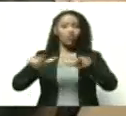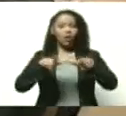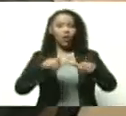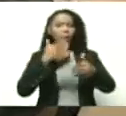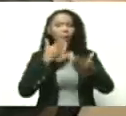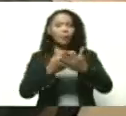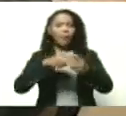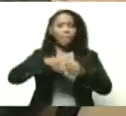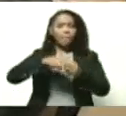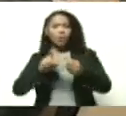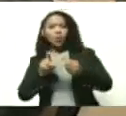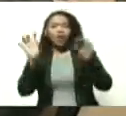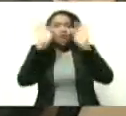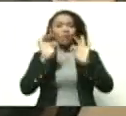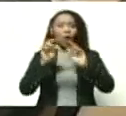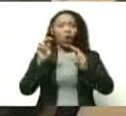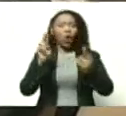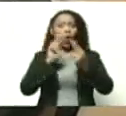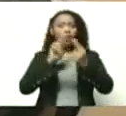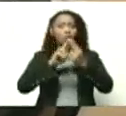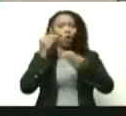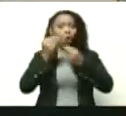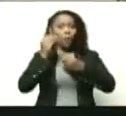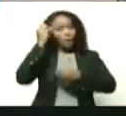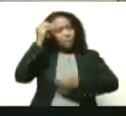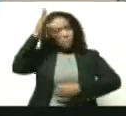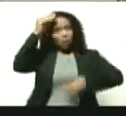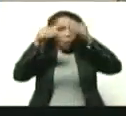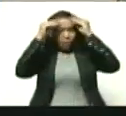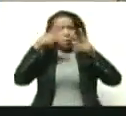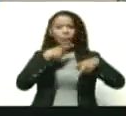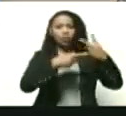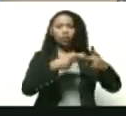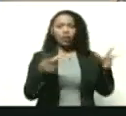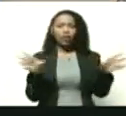descolonizar las formas del conocimiento y la producción. En Mi Ángel, la noticia.